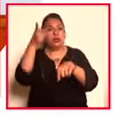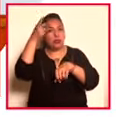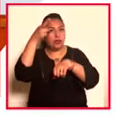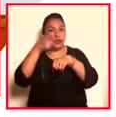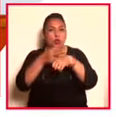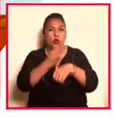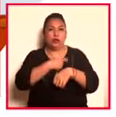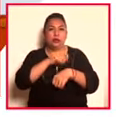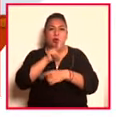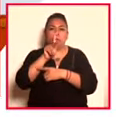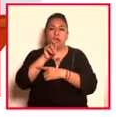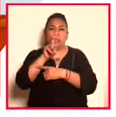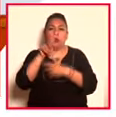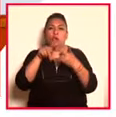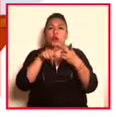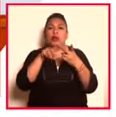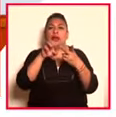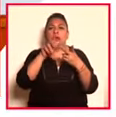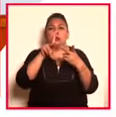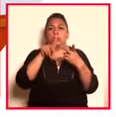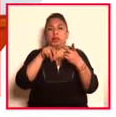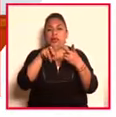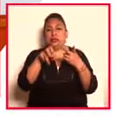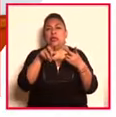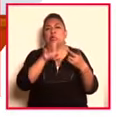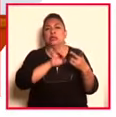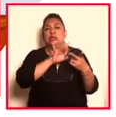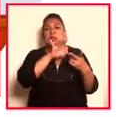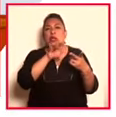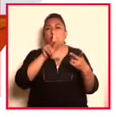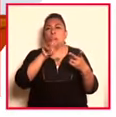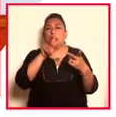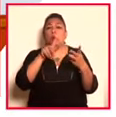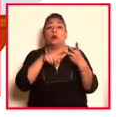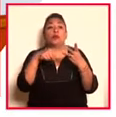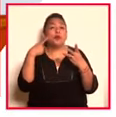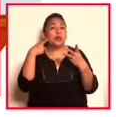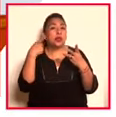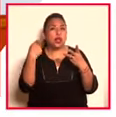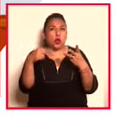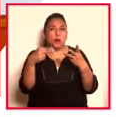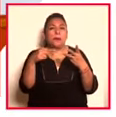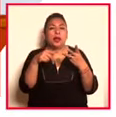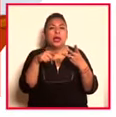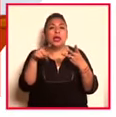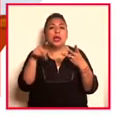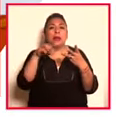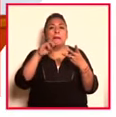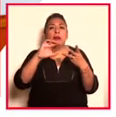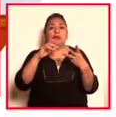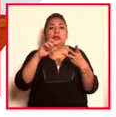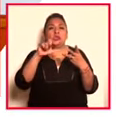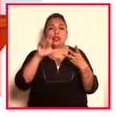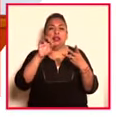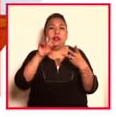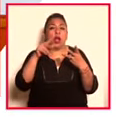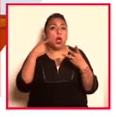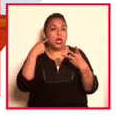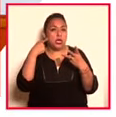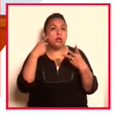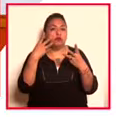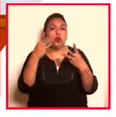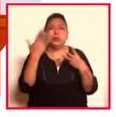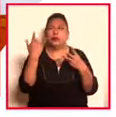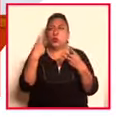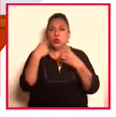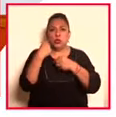Almodóvar, y Spencer, del cineasta chileno Pablo Larraín, y suena fuerte el nombre del cineasta mexicano Michel Franco. Hace apenas un